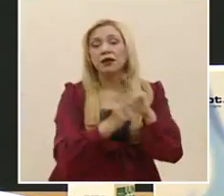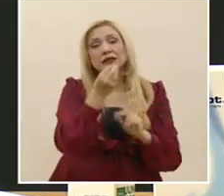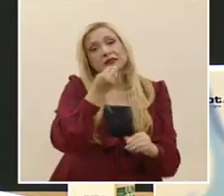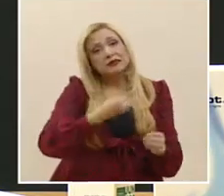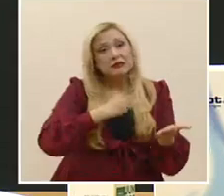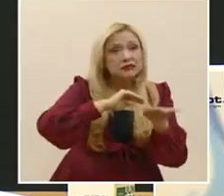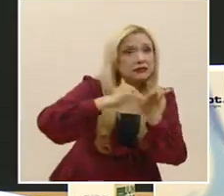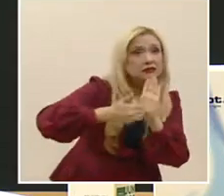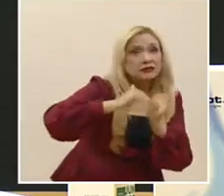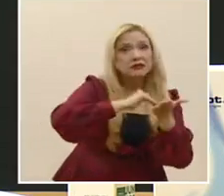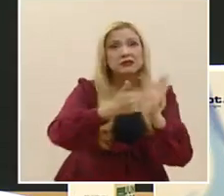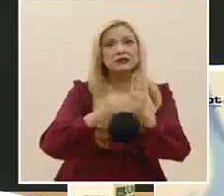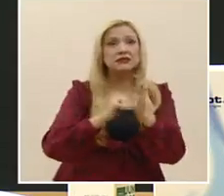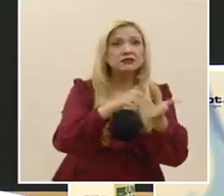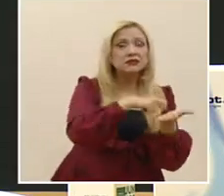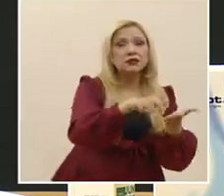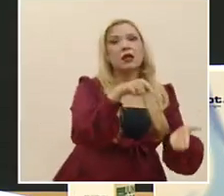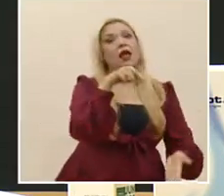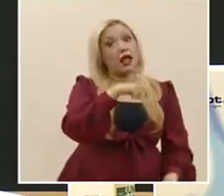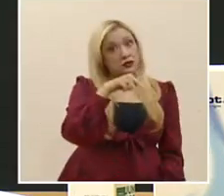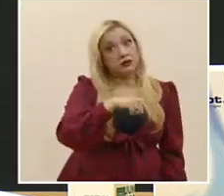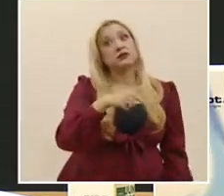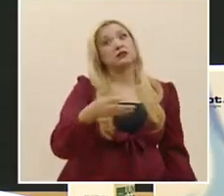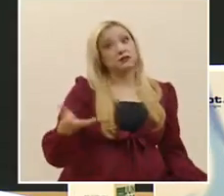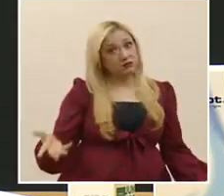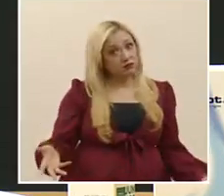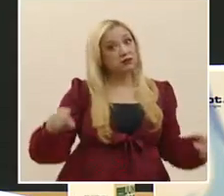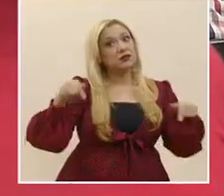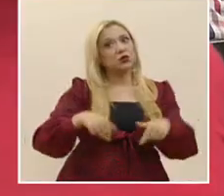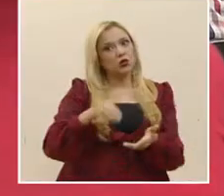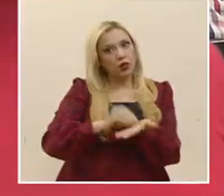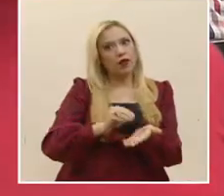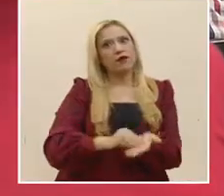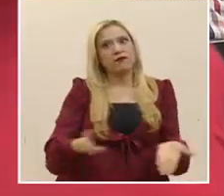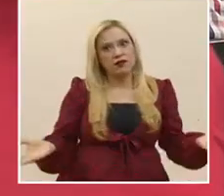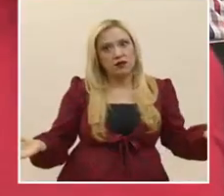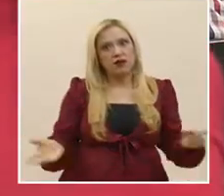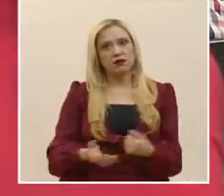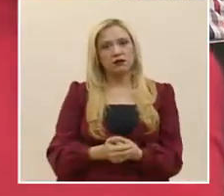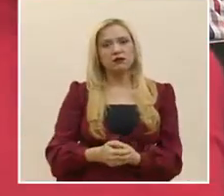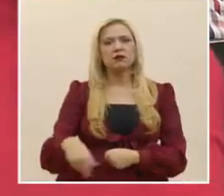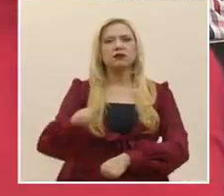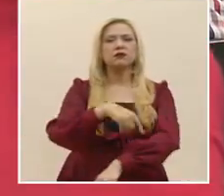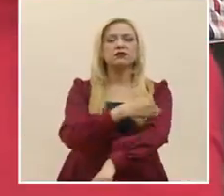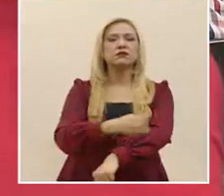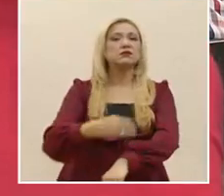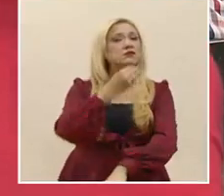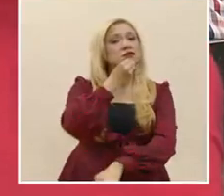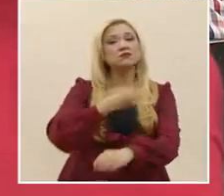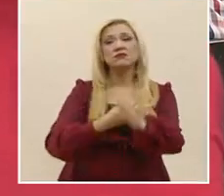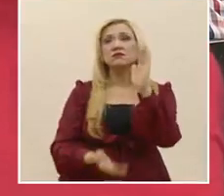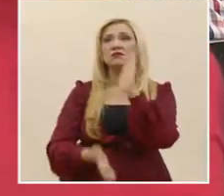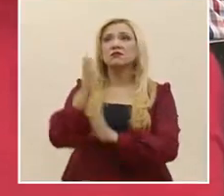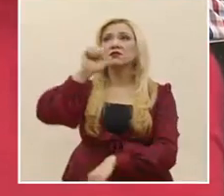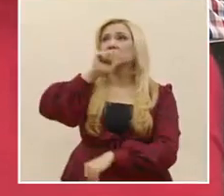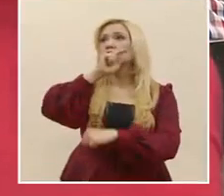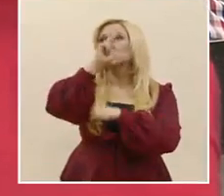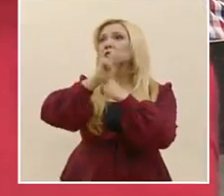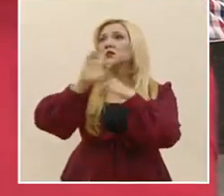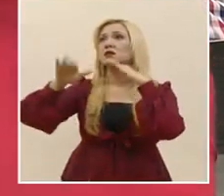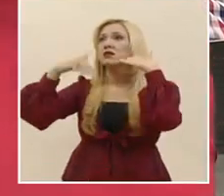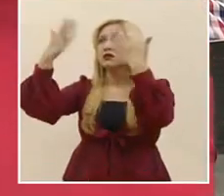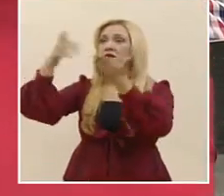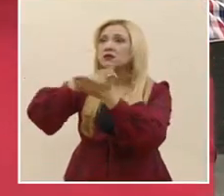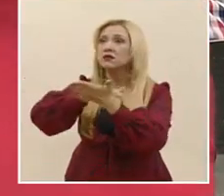mercado no regulado, que ese sí está muy presente en nuestro país? Señalaron que familiares han tenido que salir del país para conseguir